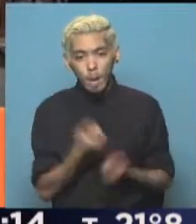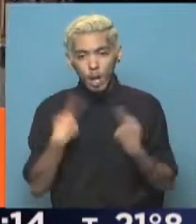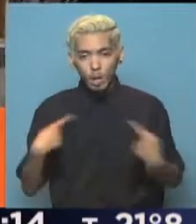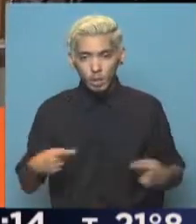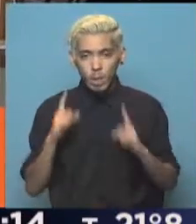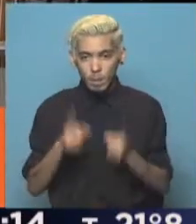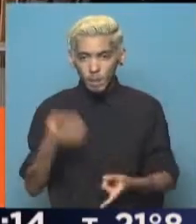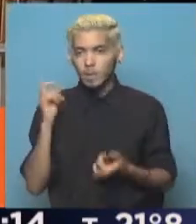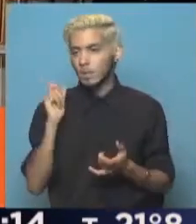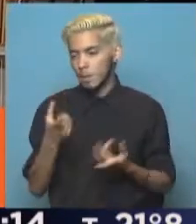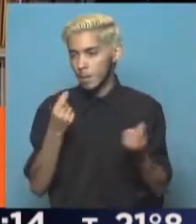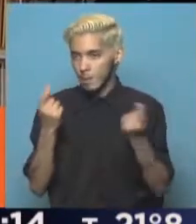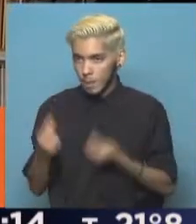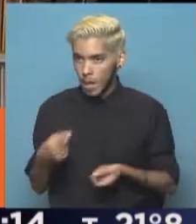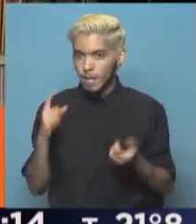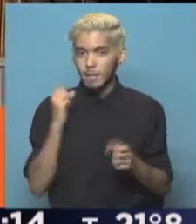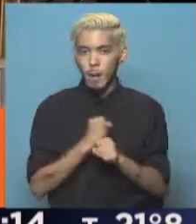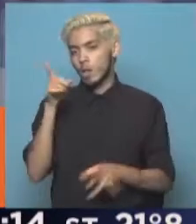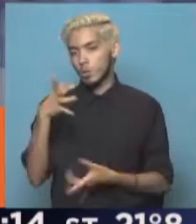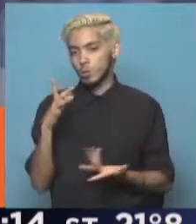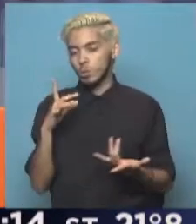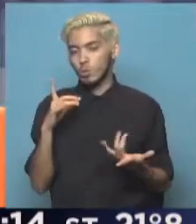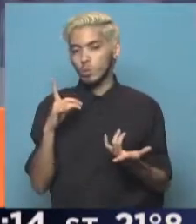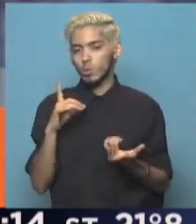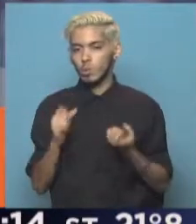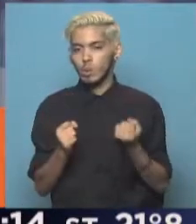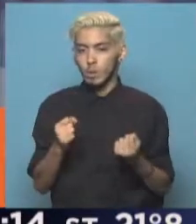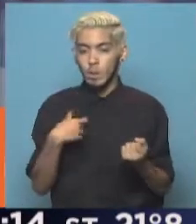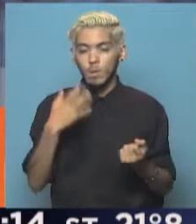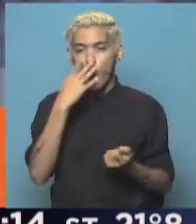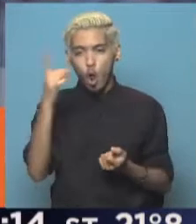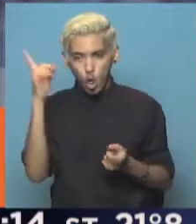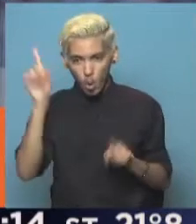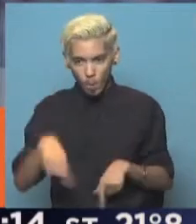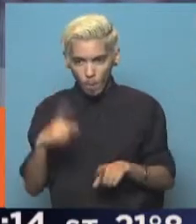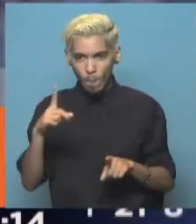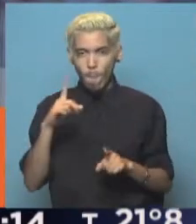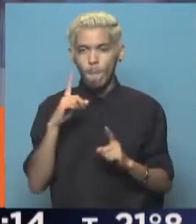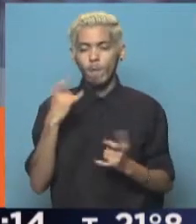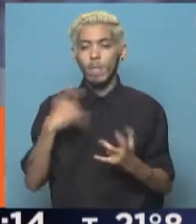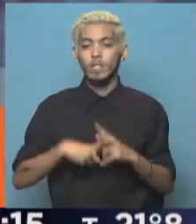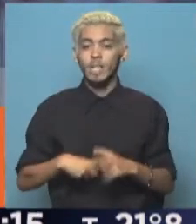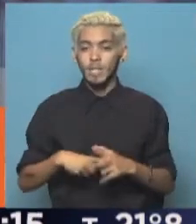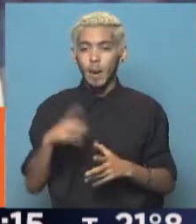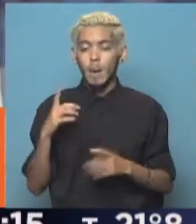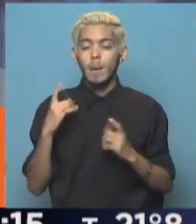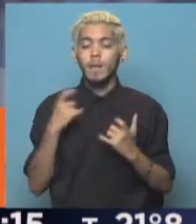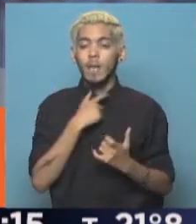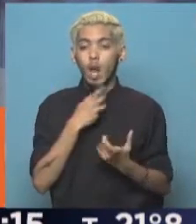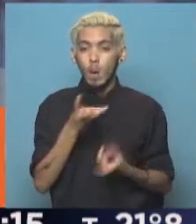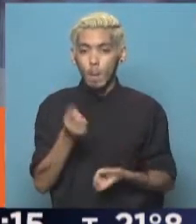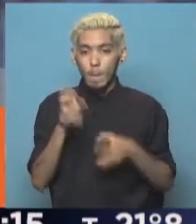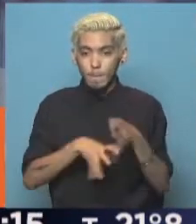para capital de trabajo para los insumos sí bien barrio del 0 córdoba llega a esta es carlos tengo un taller mecánico quiero comprar una